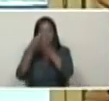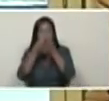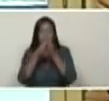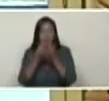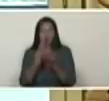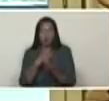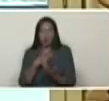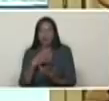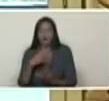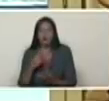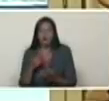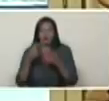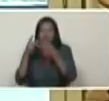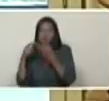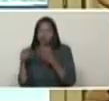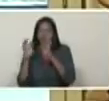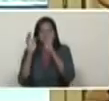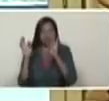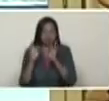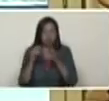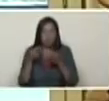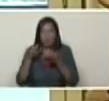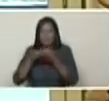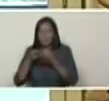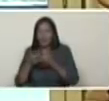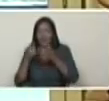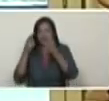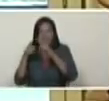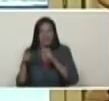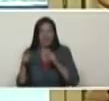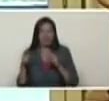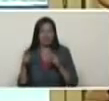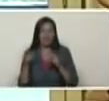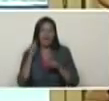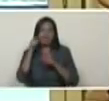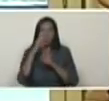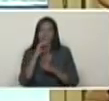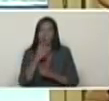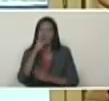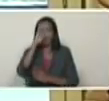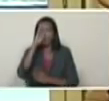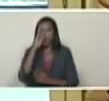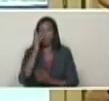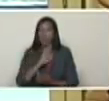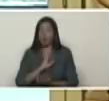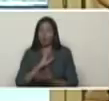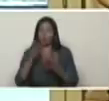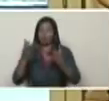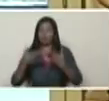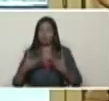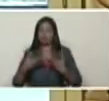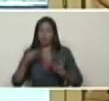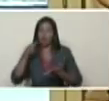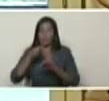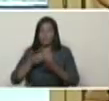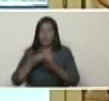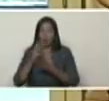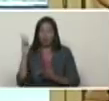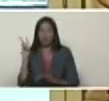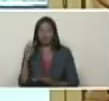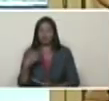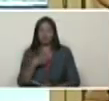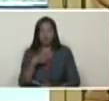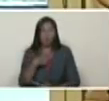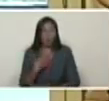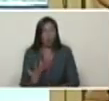tenemos que buscar otras alternativas, porque allá no hay un banco occidental que reciba un pago de Venezuela,